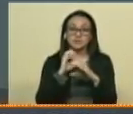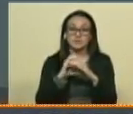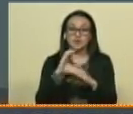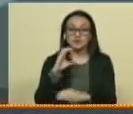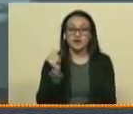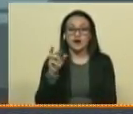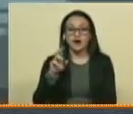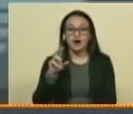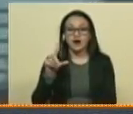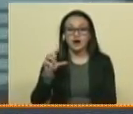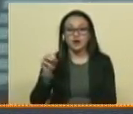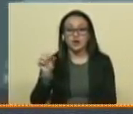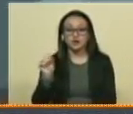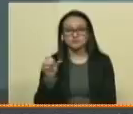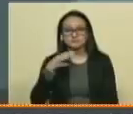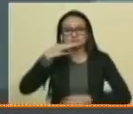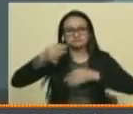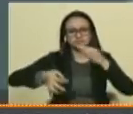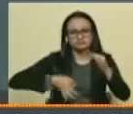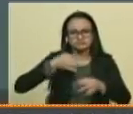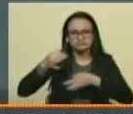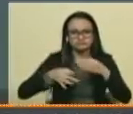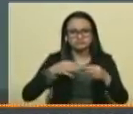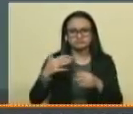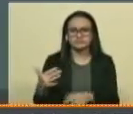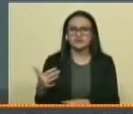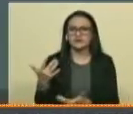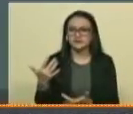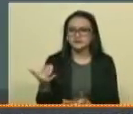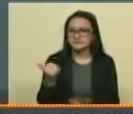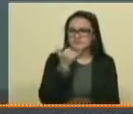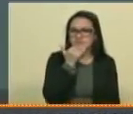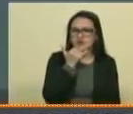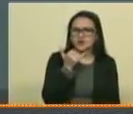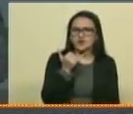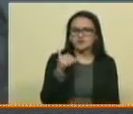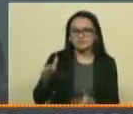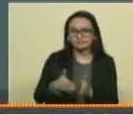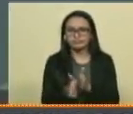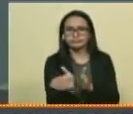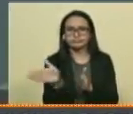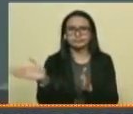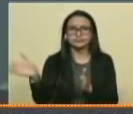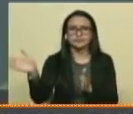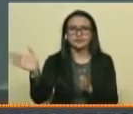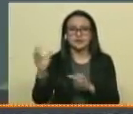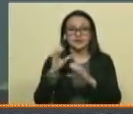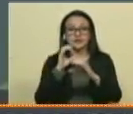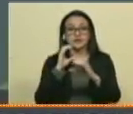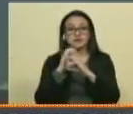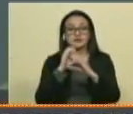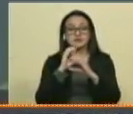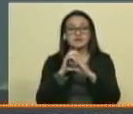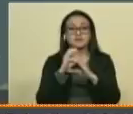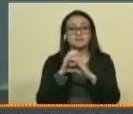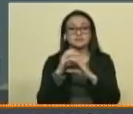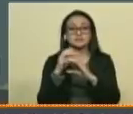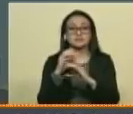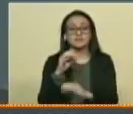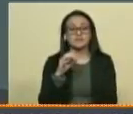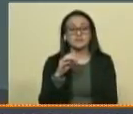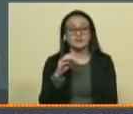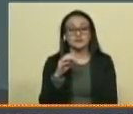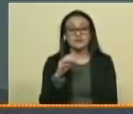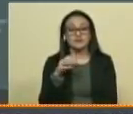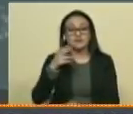Carlos Osorio, quien va a ofrecer detalles sobre el intento fallido del descarrilamiento de uno de los trenes del sistema ferroviario Ezequiel